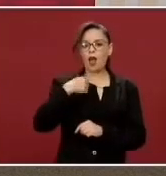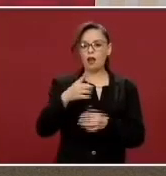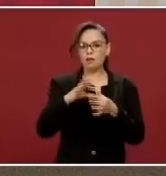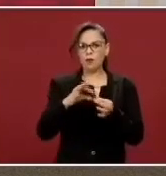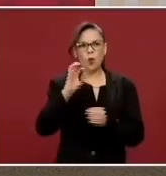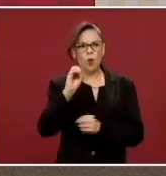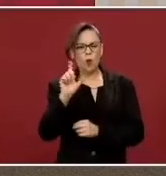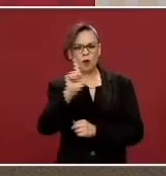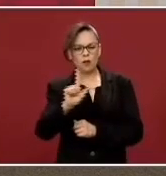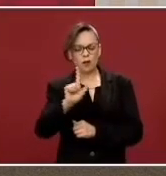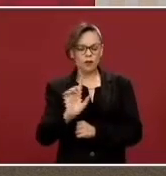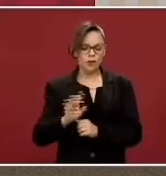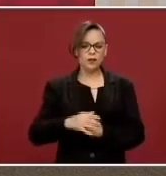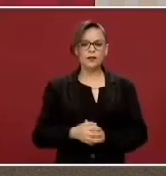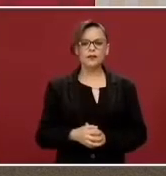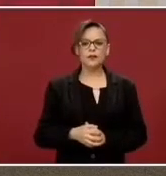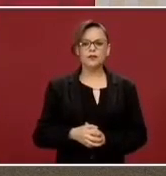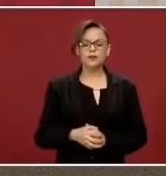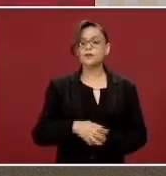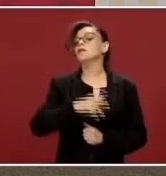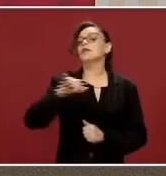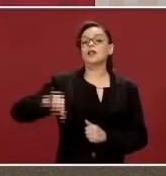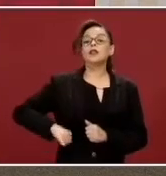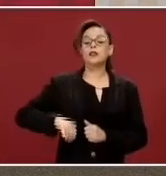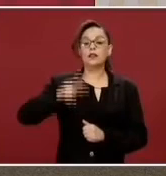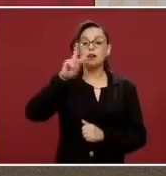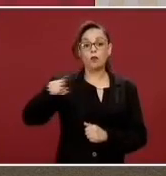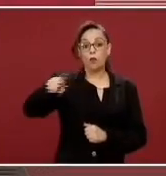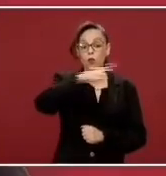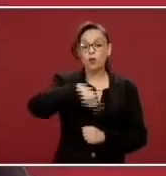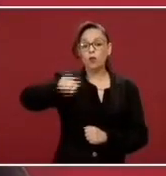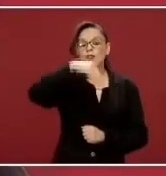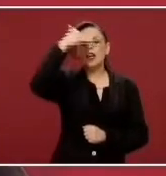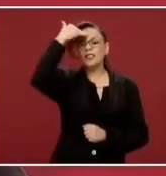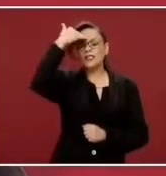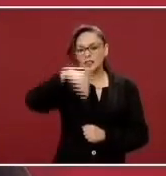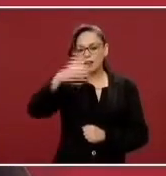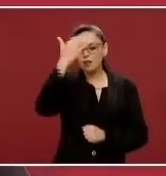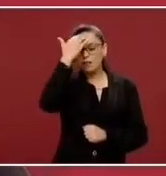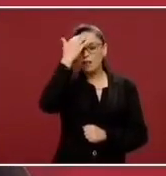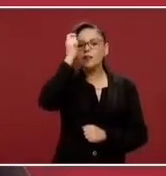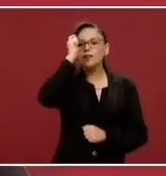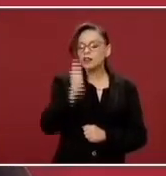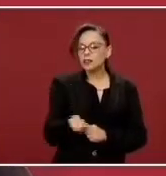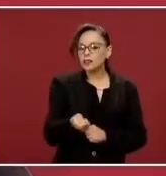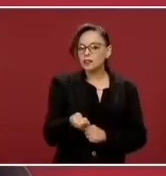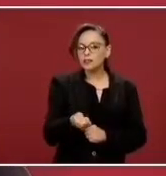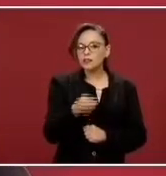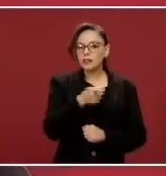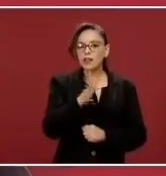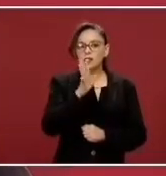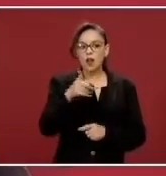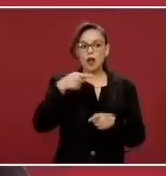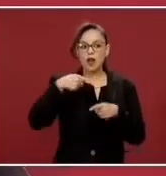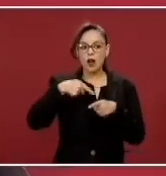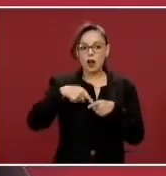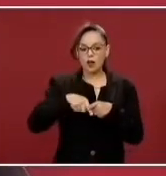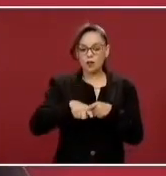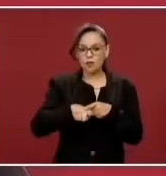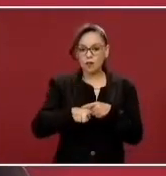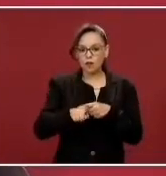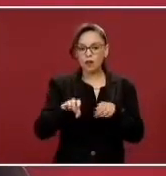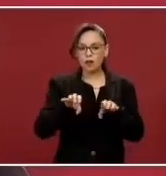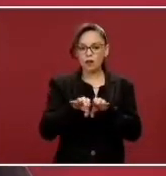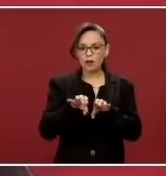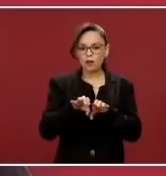lunes que nos interesa que ustedes conozcan este fenómeno en donde se empieza a perder la trazabilidad